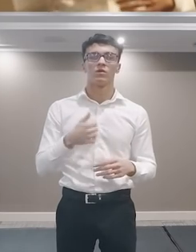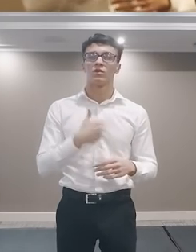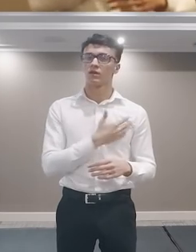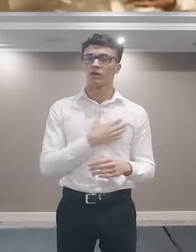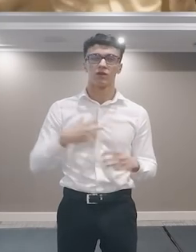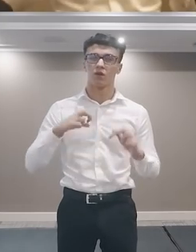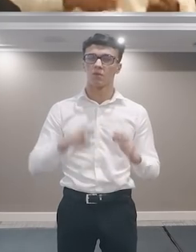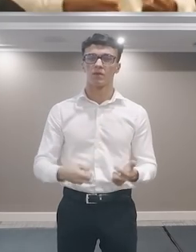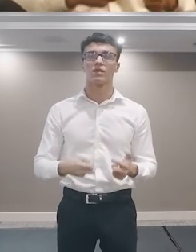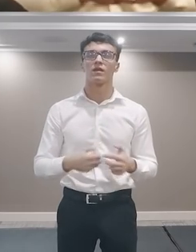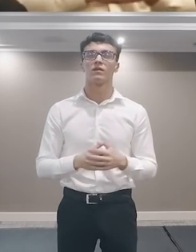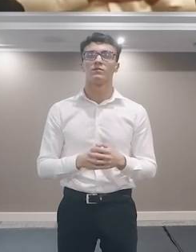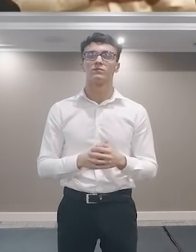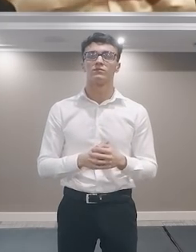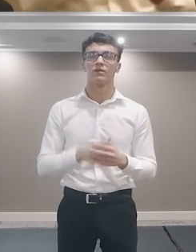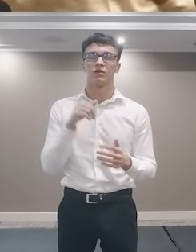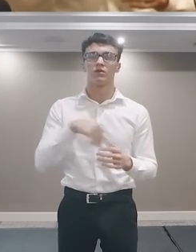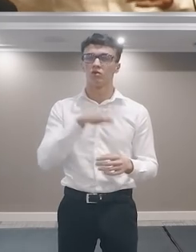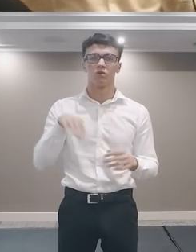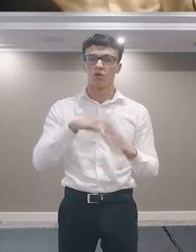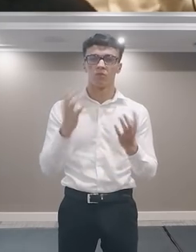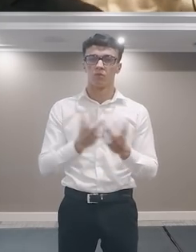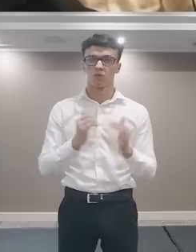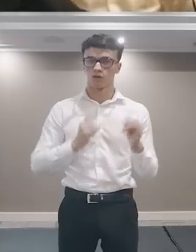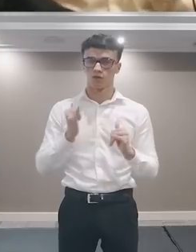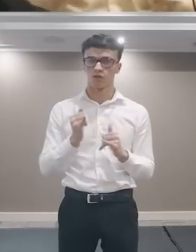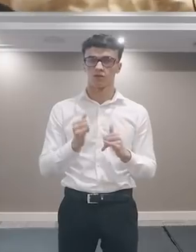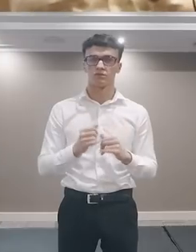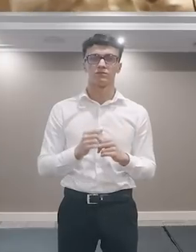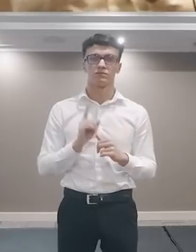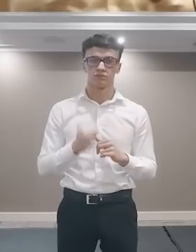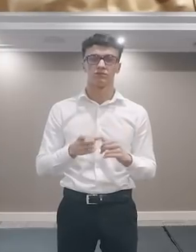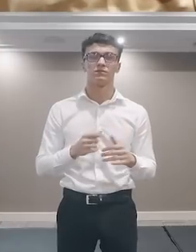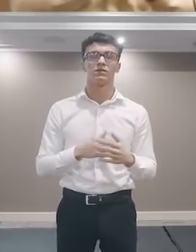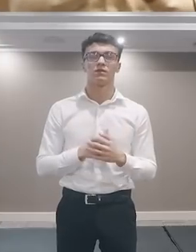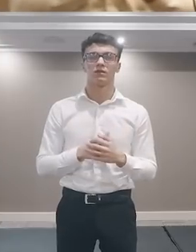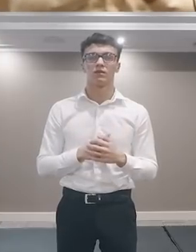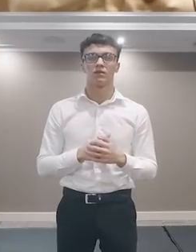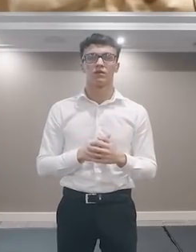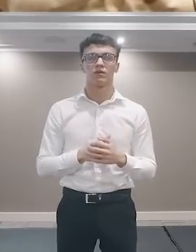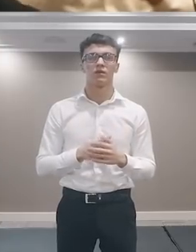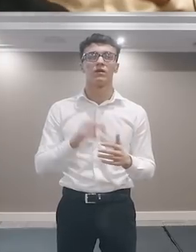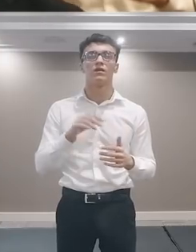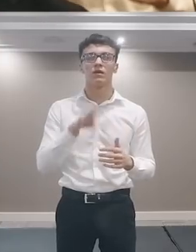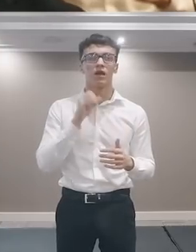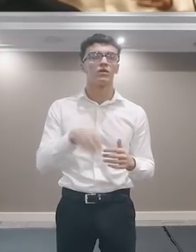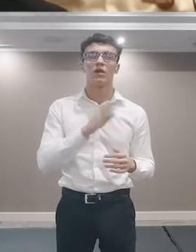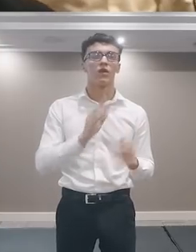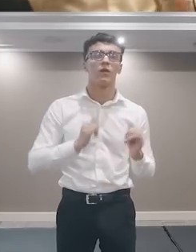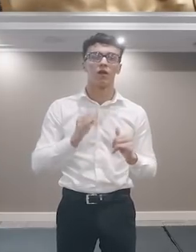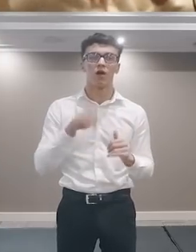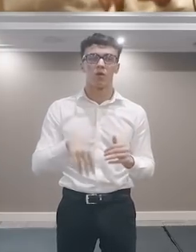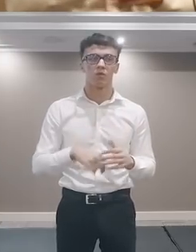yo ya lo hacía todo el mundo os vais de vacaciones verdad si viajar todo el mundo que no se va de vacaciones por aquí